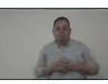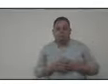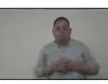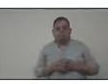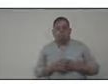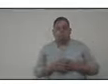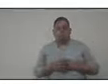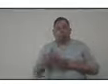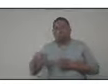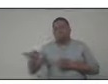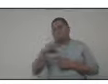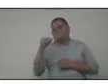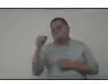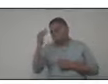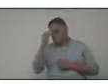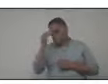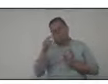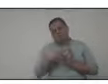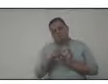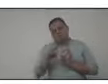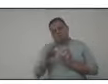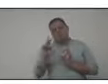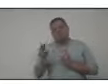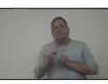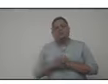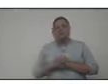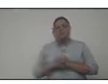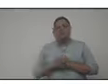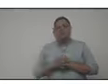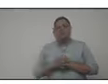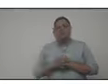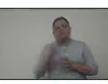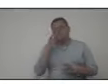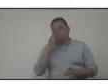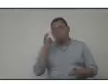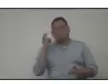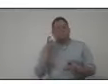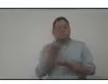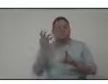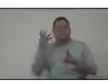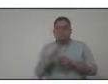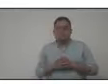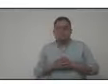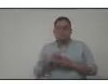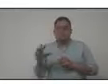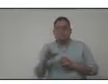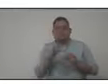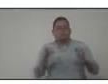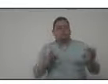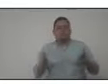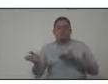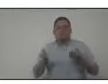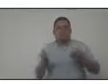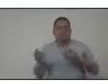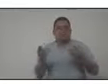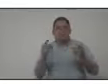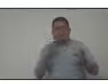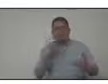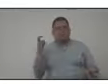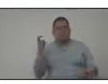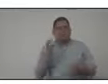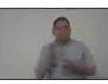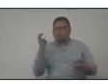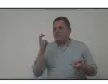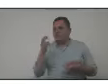todos sabemos este 2022 cómo fue el desbordamiento de todos los servicios y que